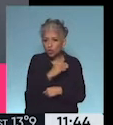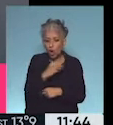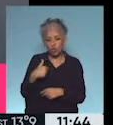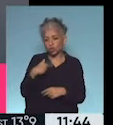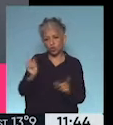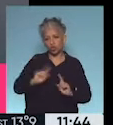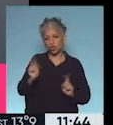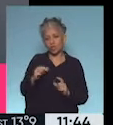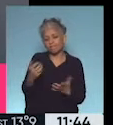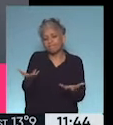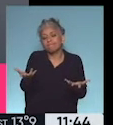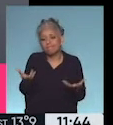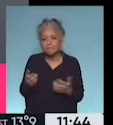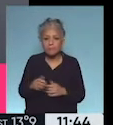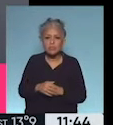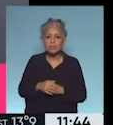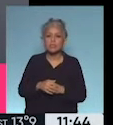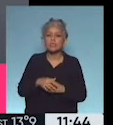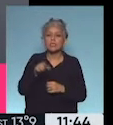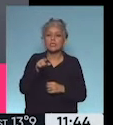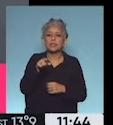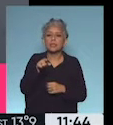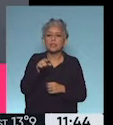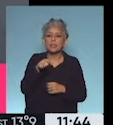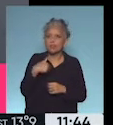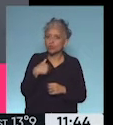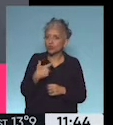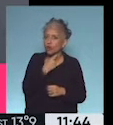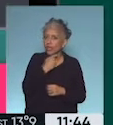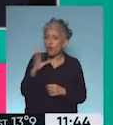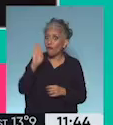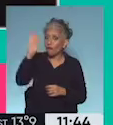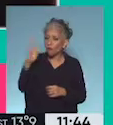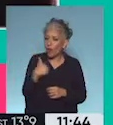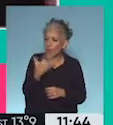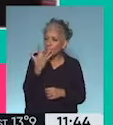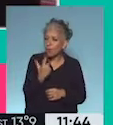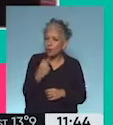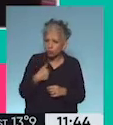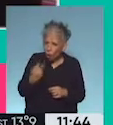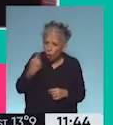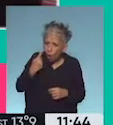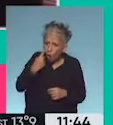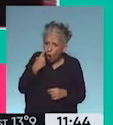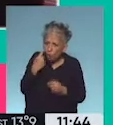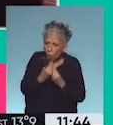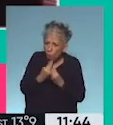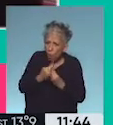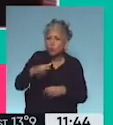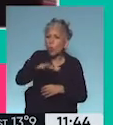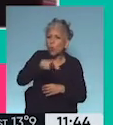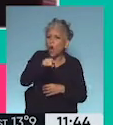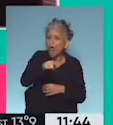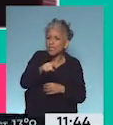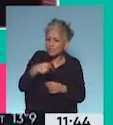filmación ni ese camino que hizo el perito Moreno, que es algo que tengo pendiente y me encantaría hacer. A pesar que conozco muchísimo de esos lugares, hay